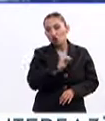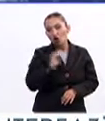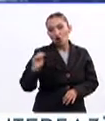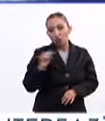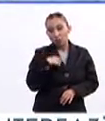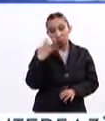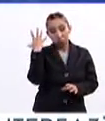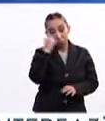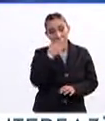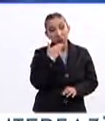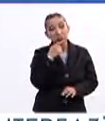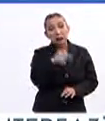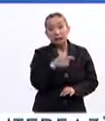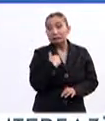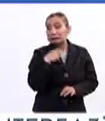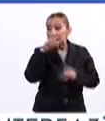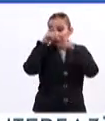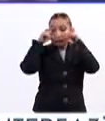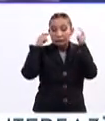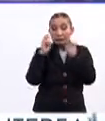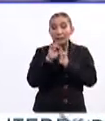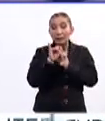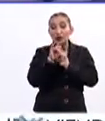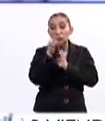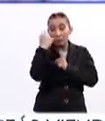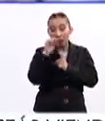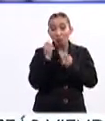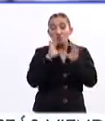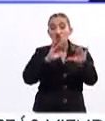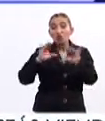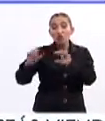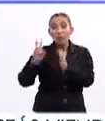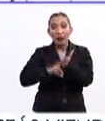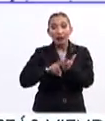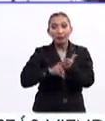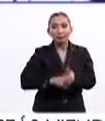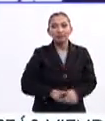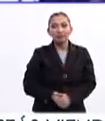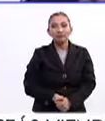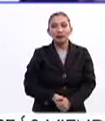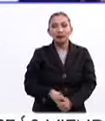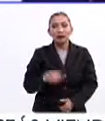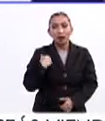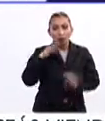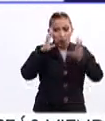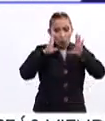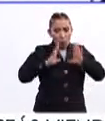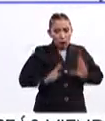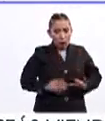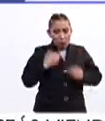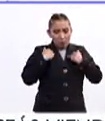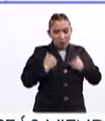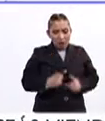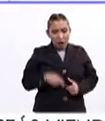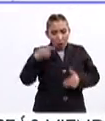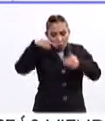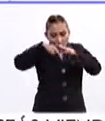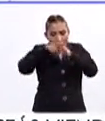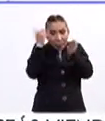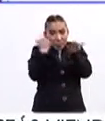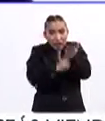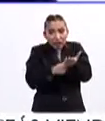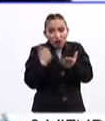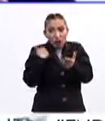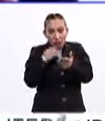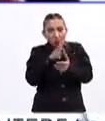mostró fascinado por las ventajas que tiene la realidad virtual para enriquecer la enseñanza. Nunca he visto al cuerpo humano tan cercano por dentro, ¿verdad?